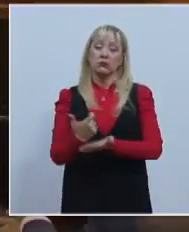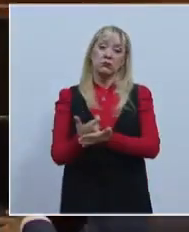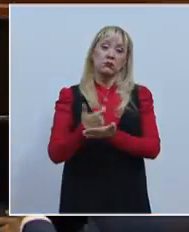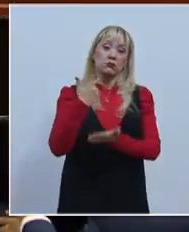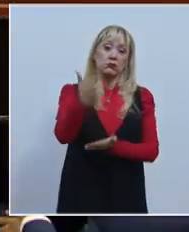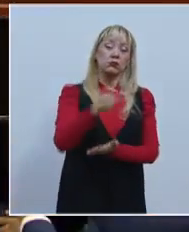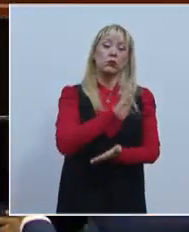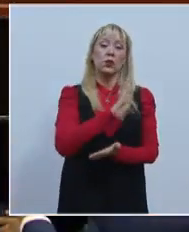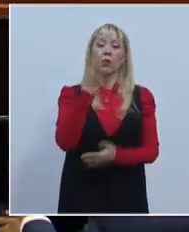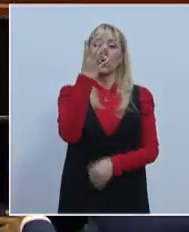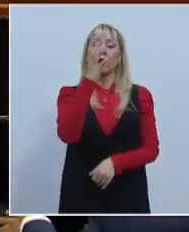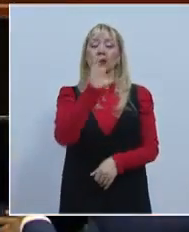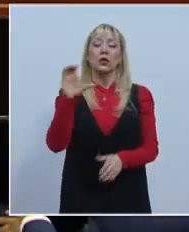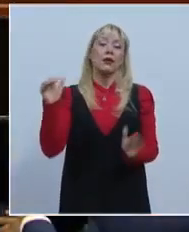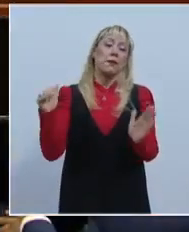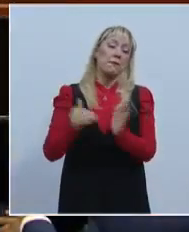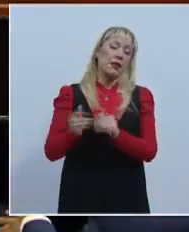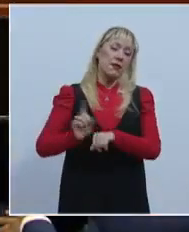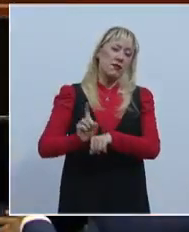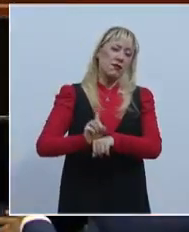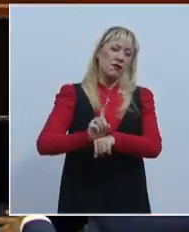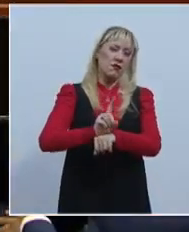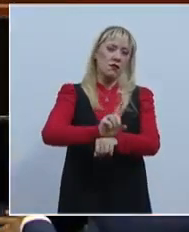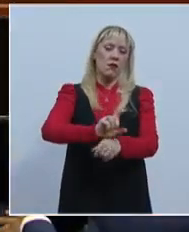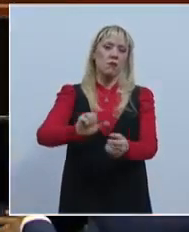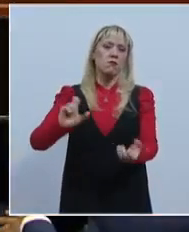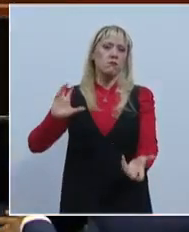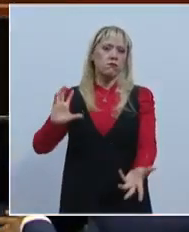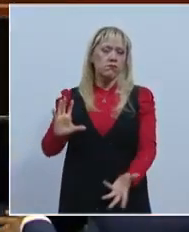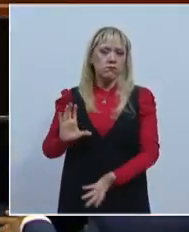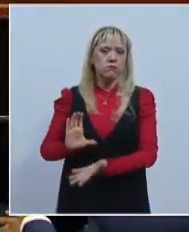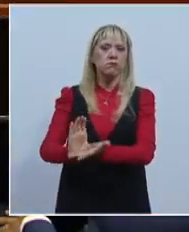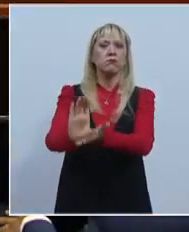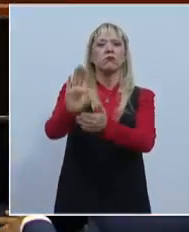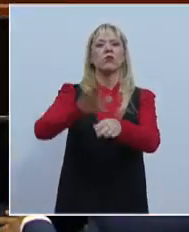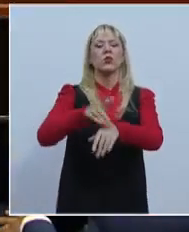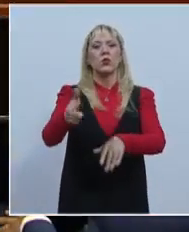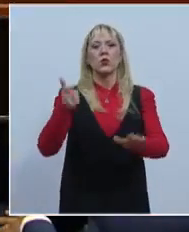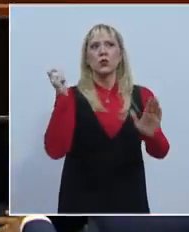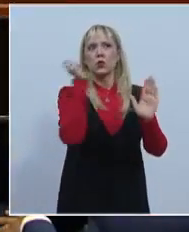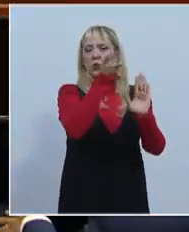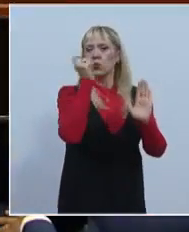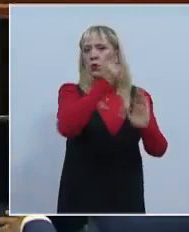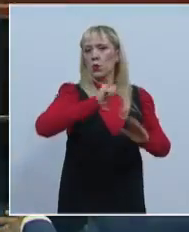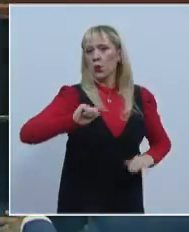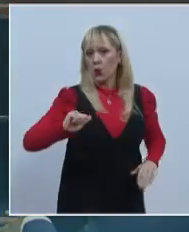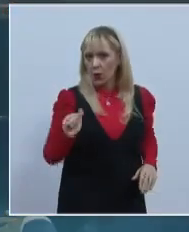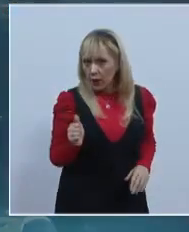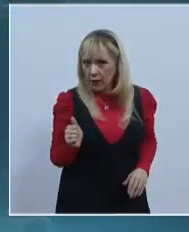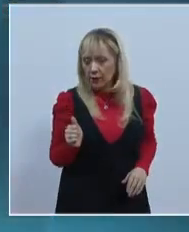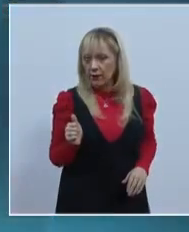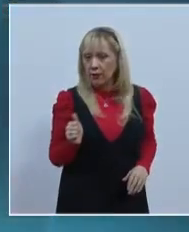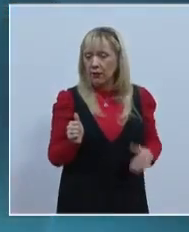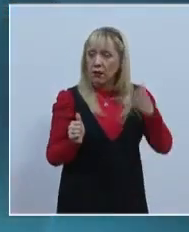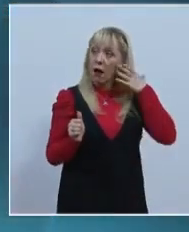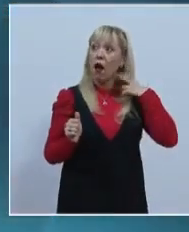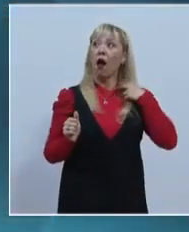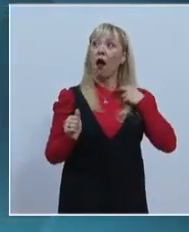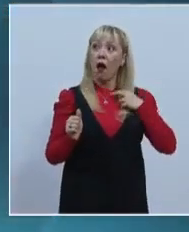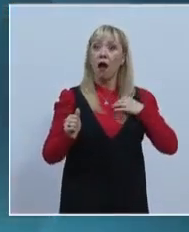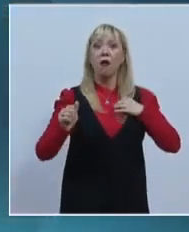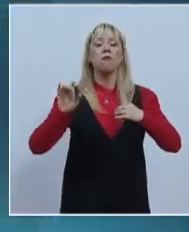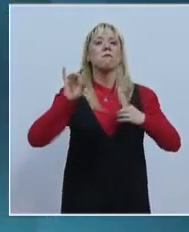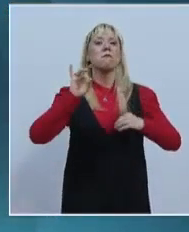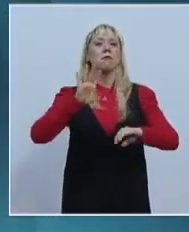hasta 400,000 unidades de inversión por sus depósitos o inversiones, en el caso de que a las instituciones